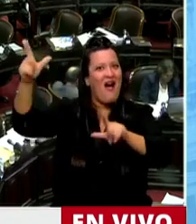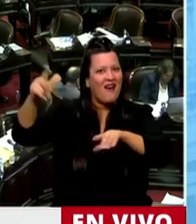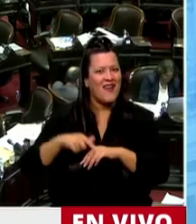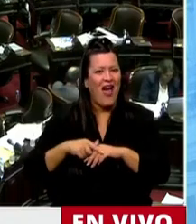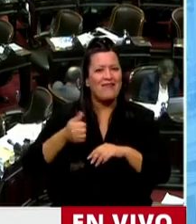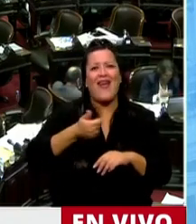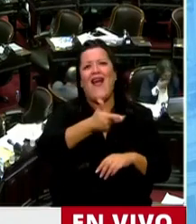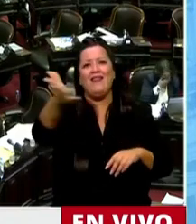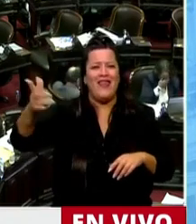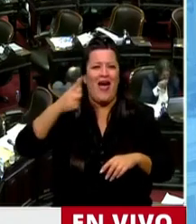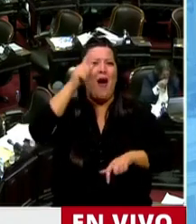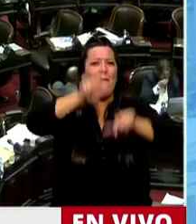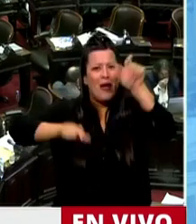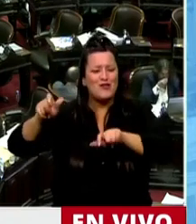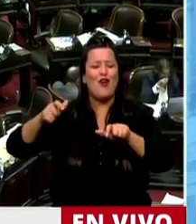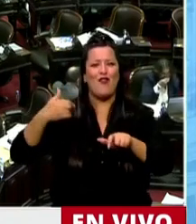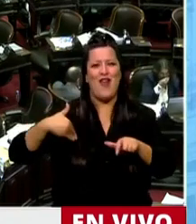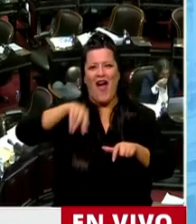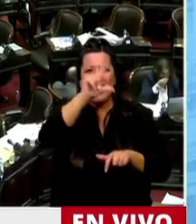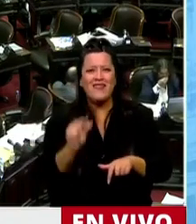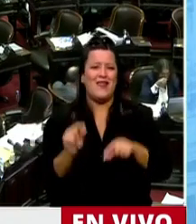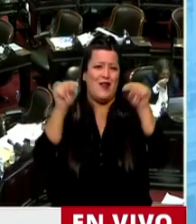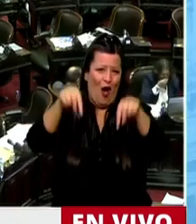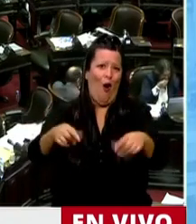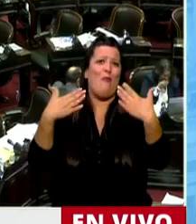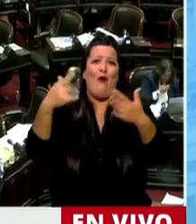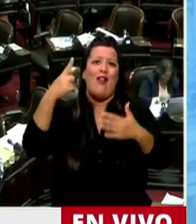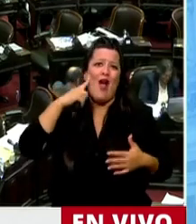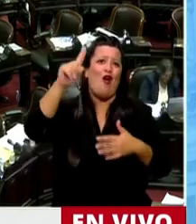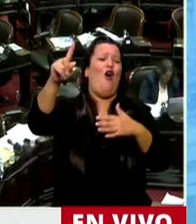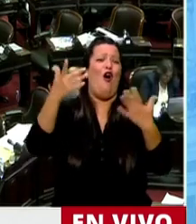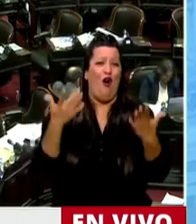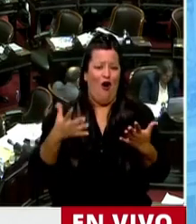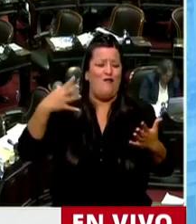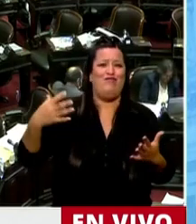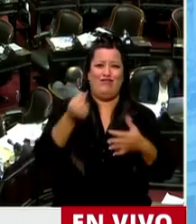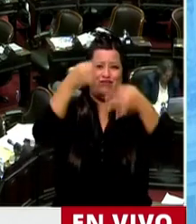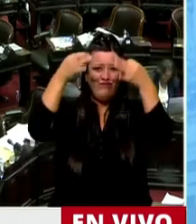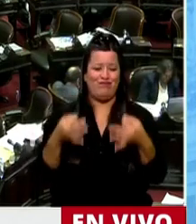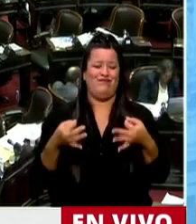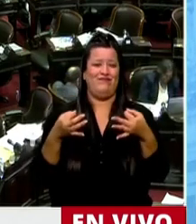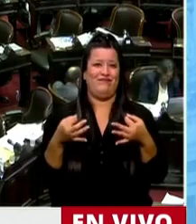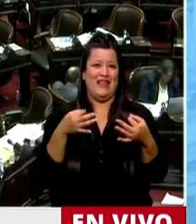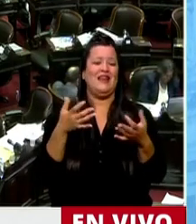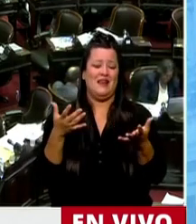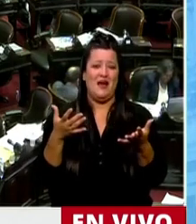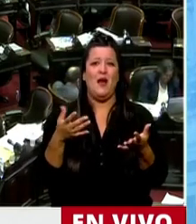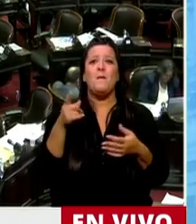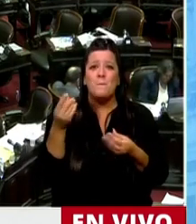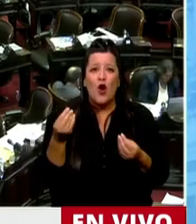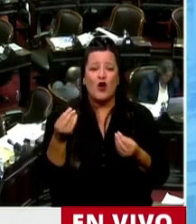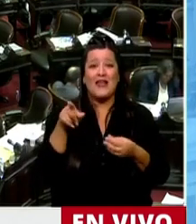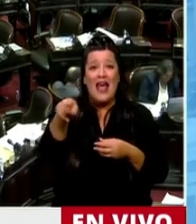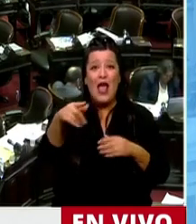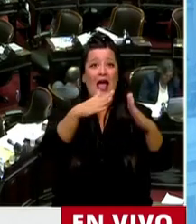cantidad de argentinos que hoy hubiésemos tenido en una situación más digna, donde sin ninguna